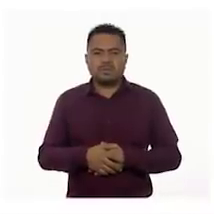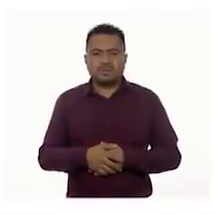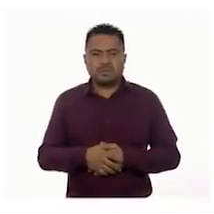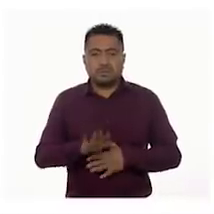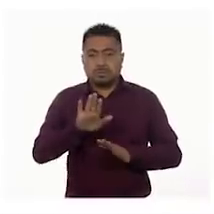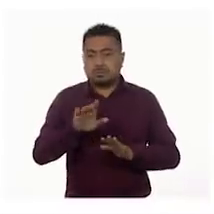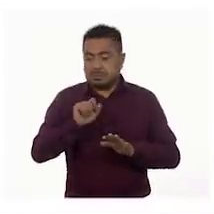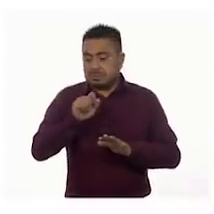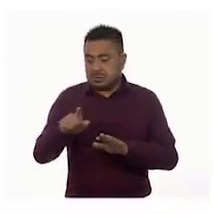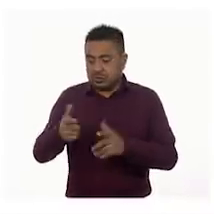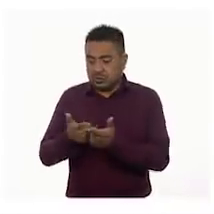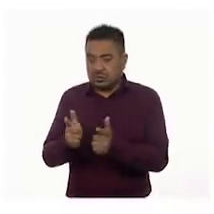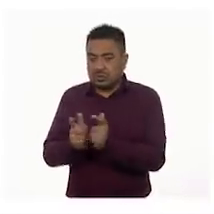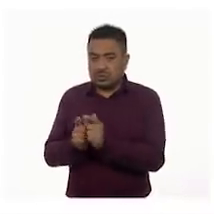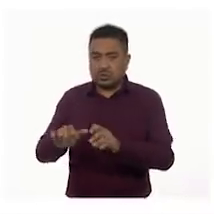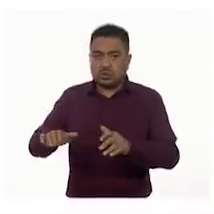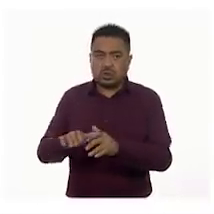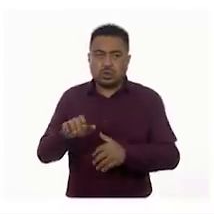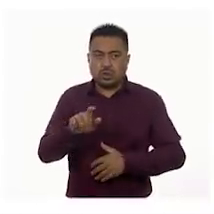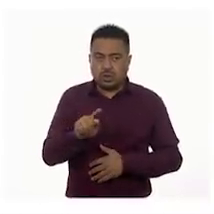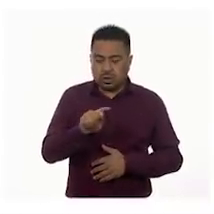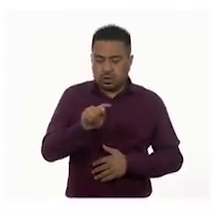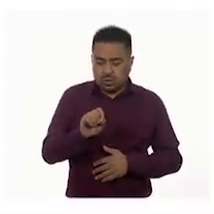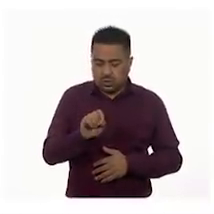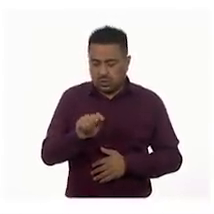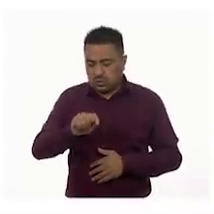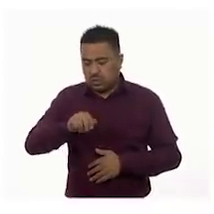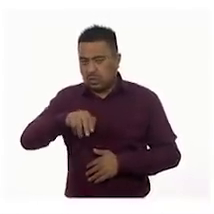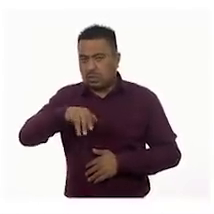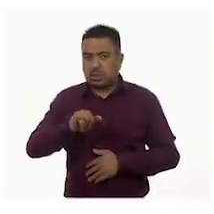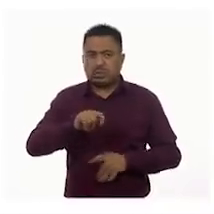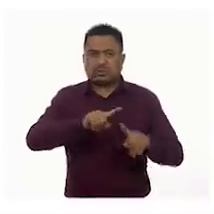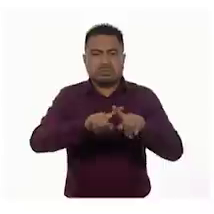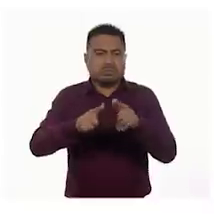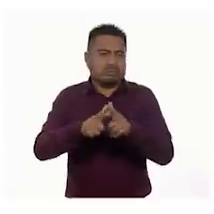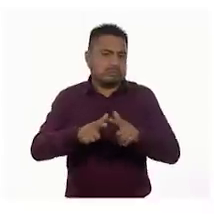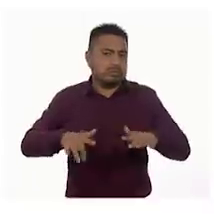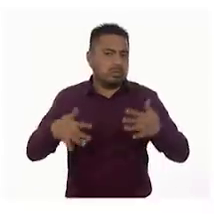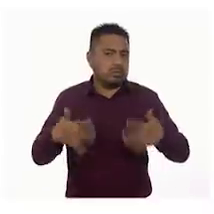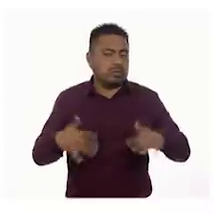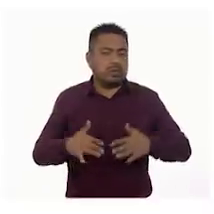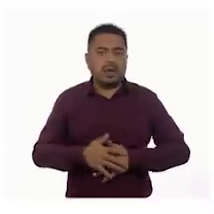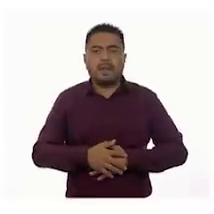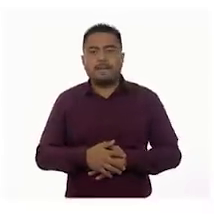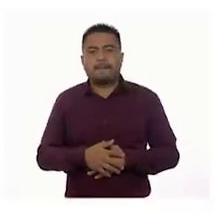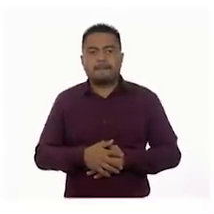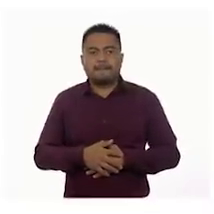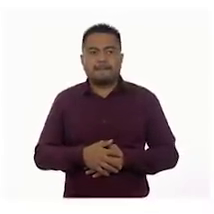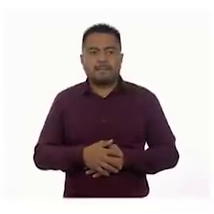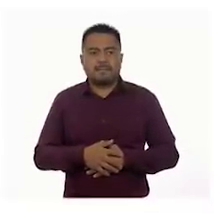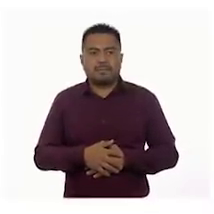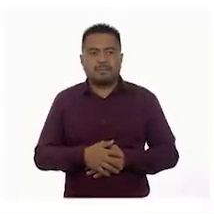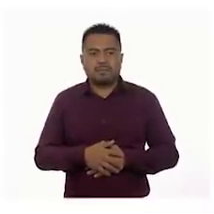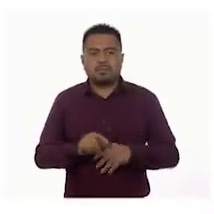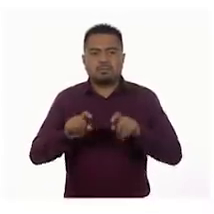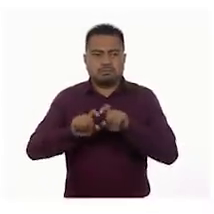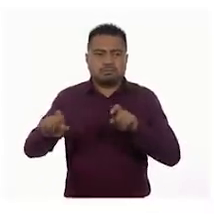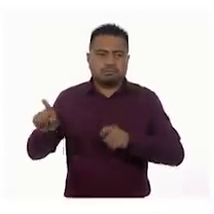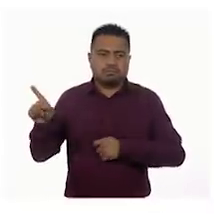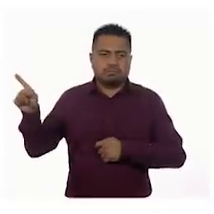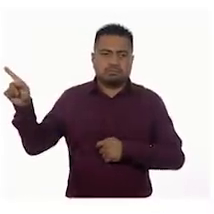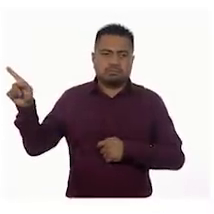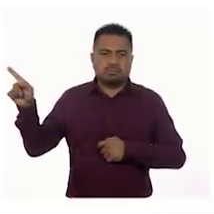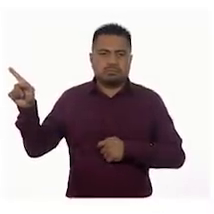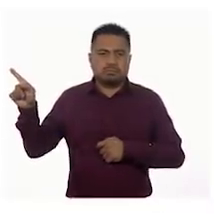A su vez, la agrupación lingüística otomí tiene las siguientes variantes lingüísticas: ñuñu, ñaño,